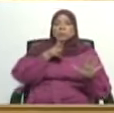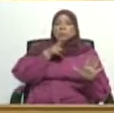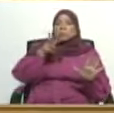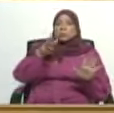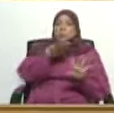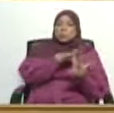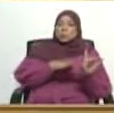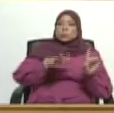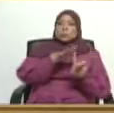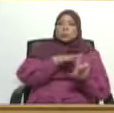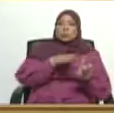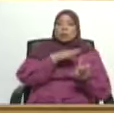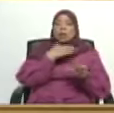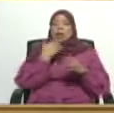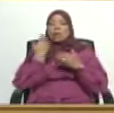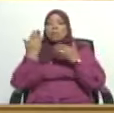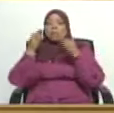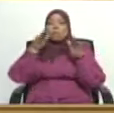al genocidio